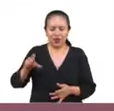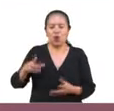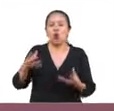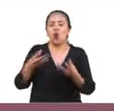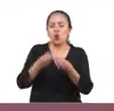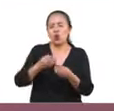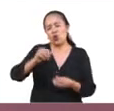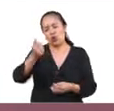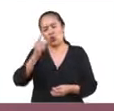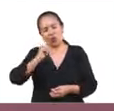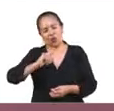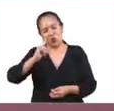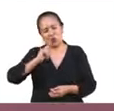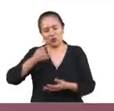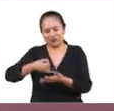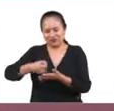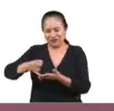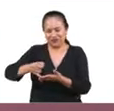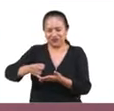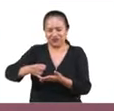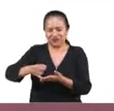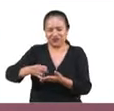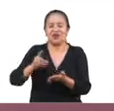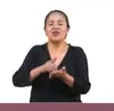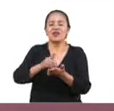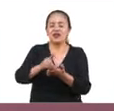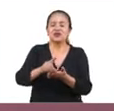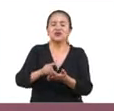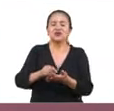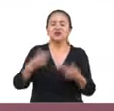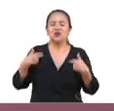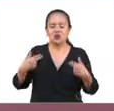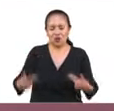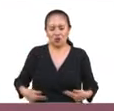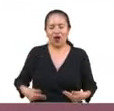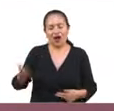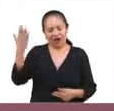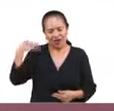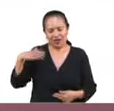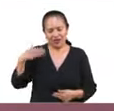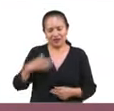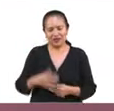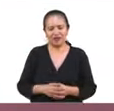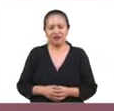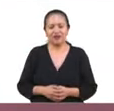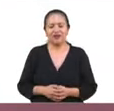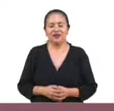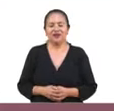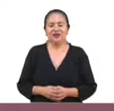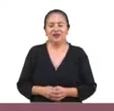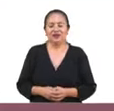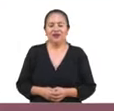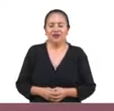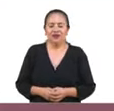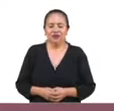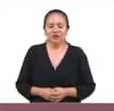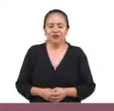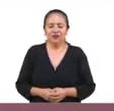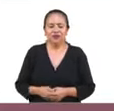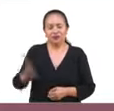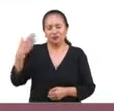dos sembradoras expertas en el tema de derechos humanos de las mujeres a través de la metodología de educación